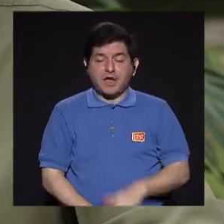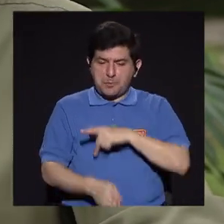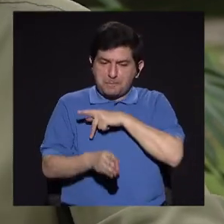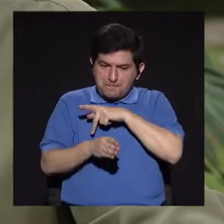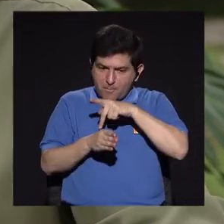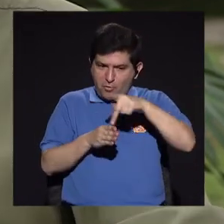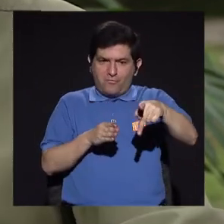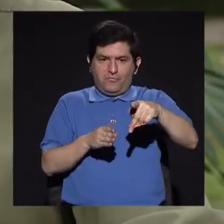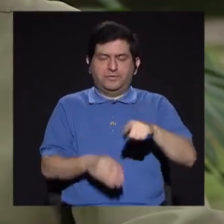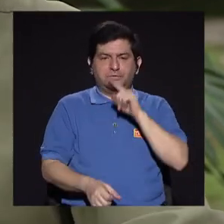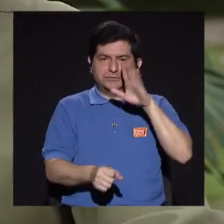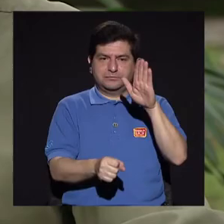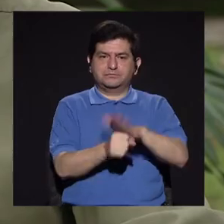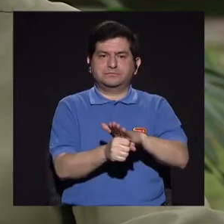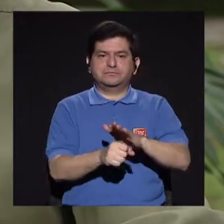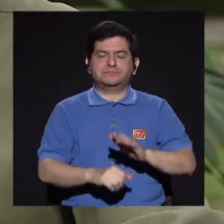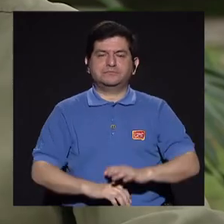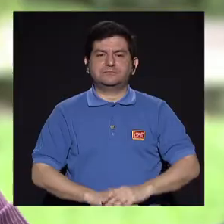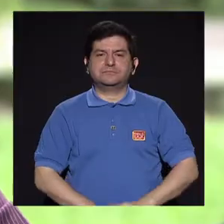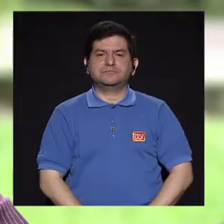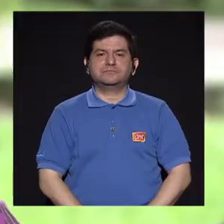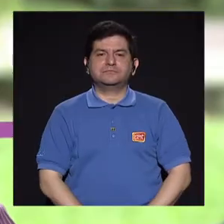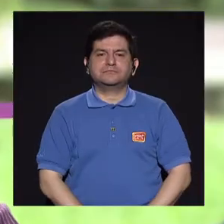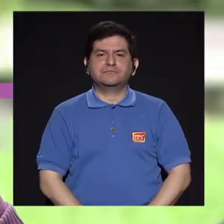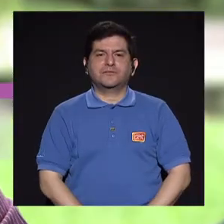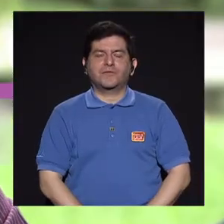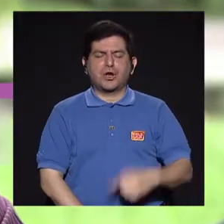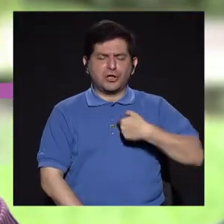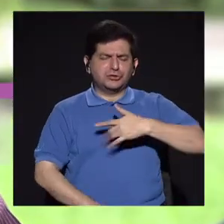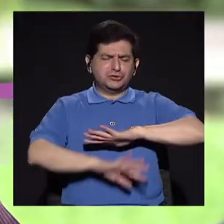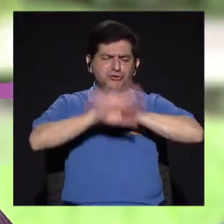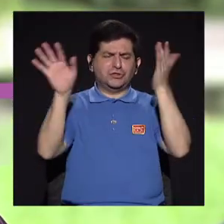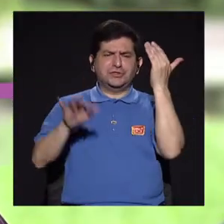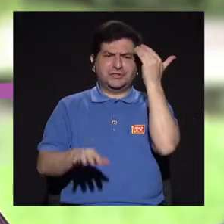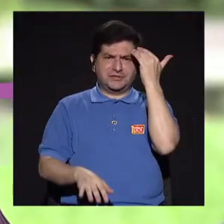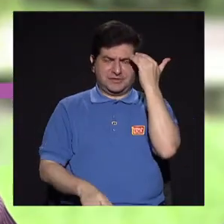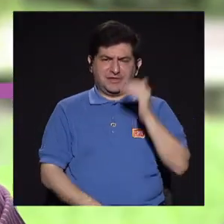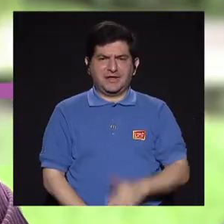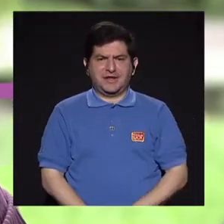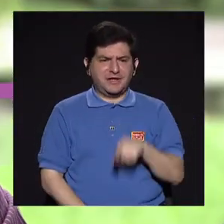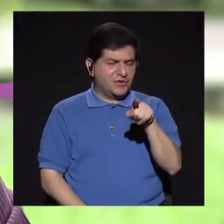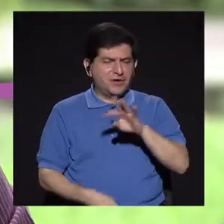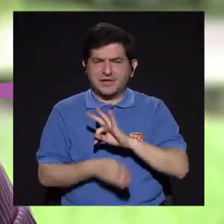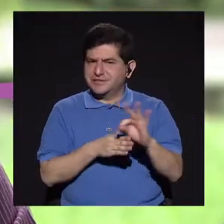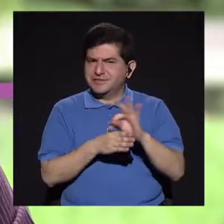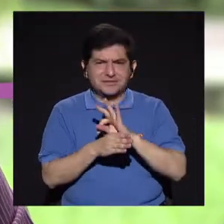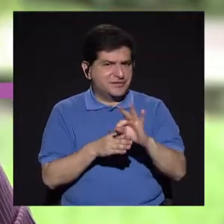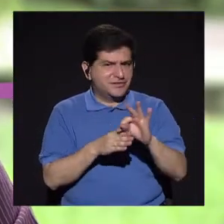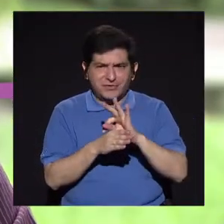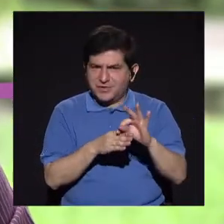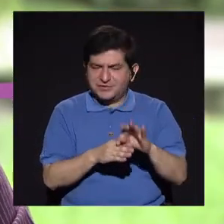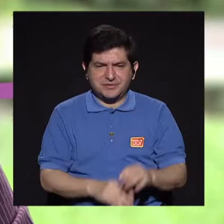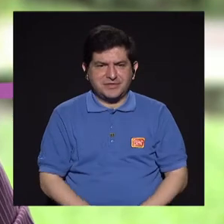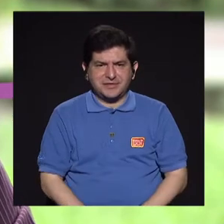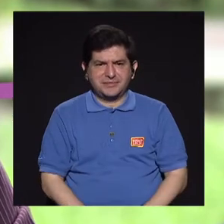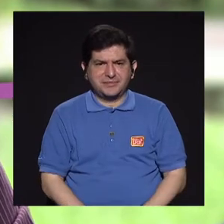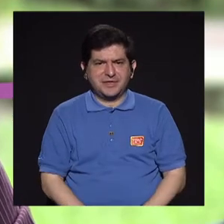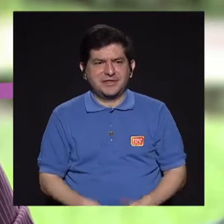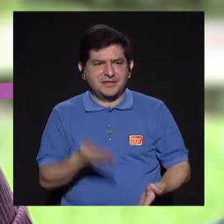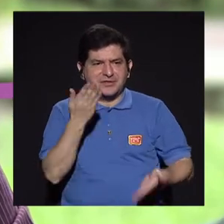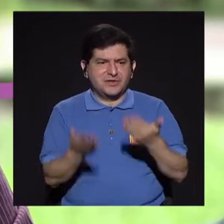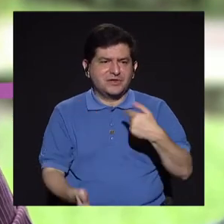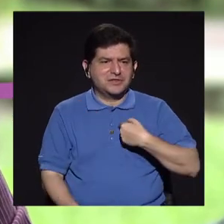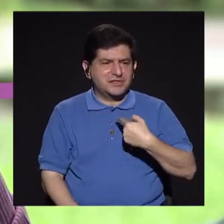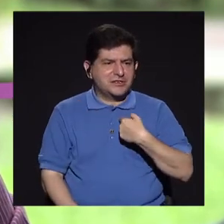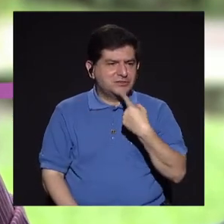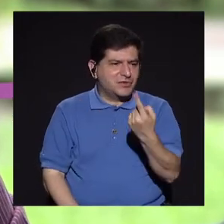del profesional que lo esté llevando a cabo. Claro. Lo que me queda muy claro entonces es que esto no es un tratamiento, no sé, te puede que peque